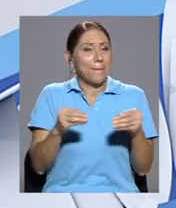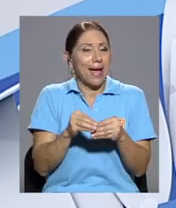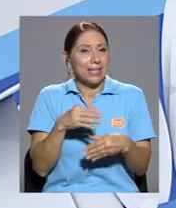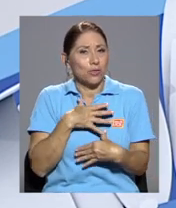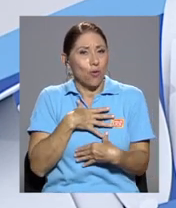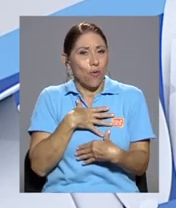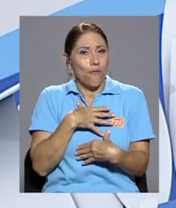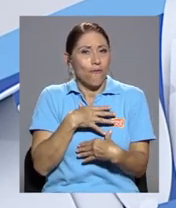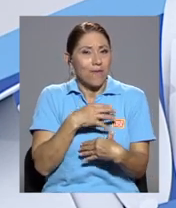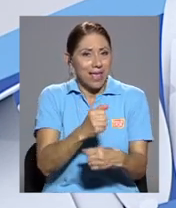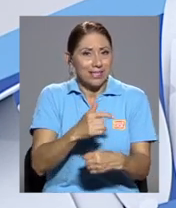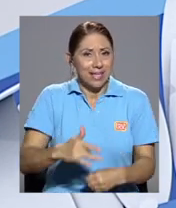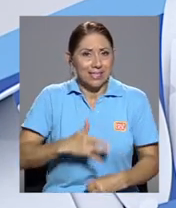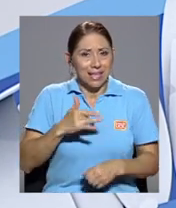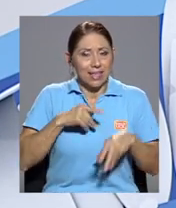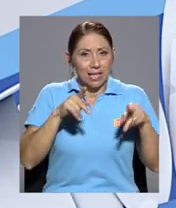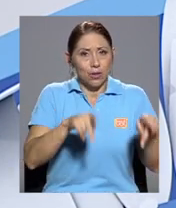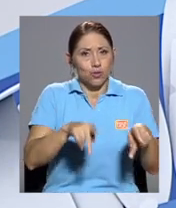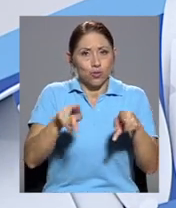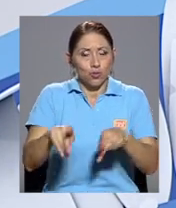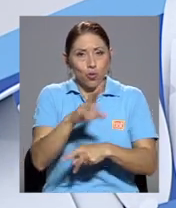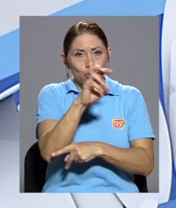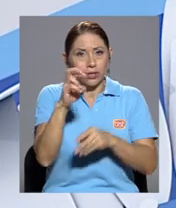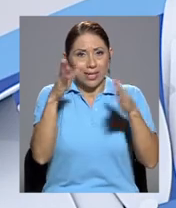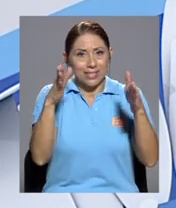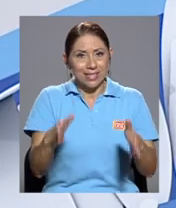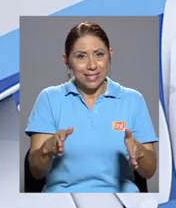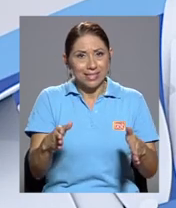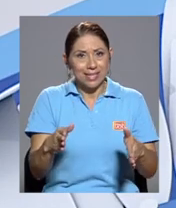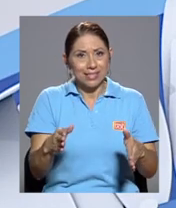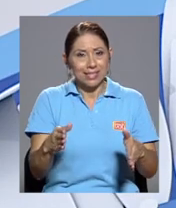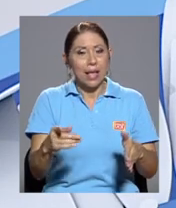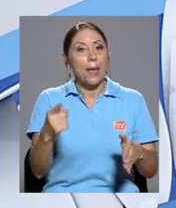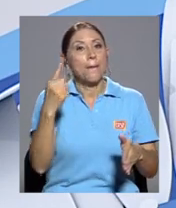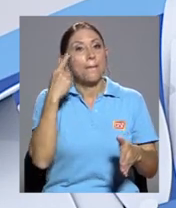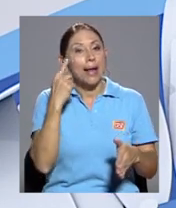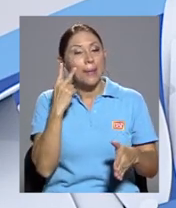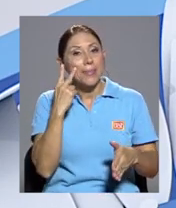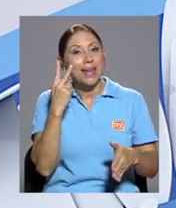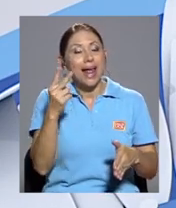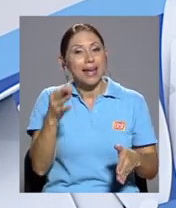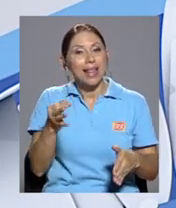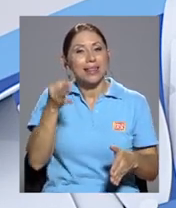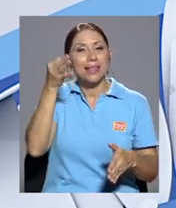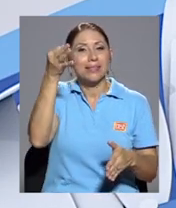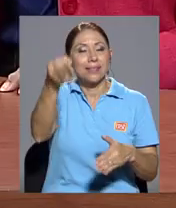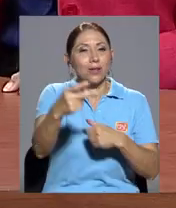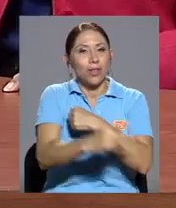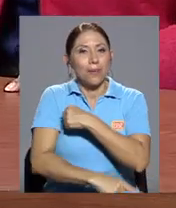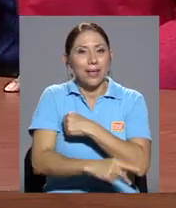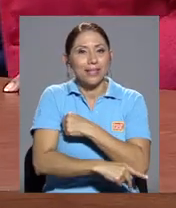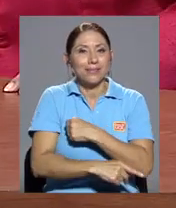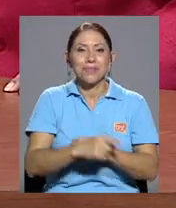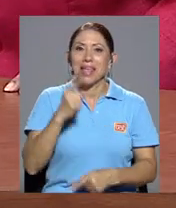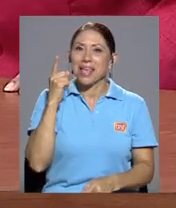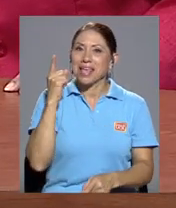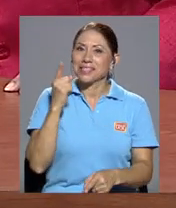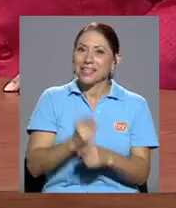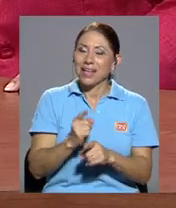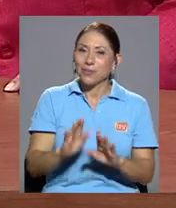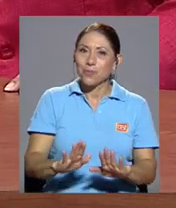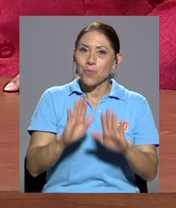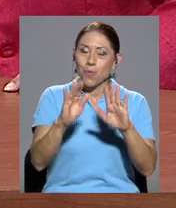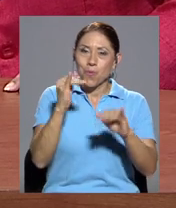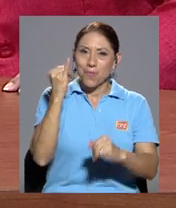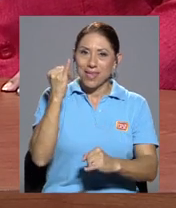de los costarricenses para mirar el destino del país exacto muy buen cierre yo creo que